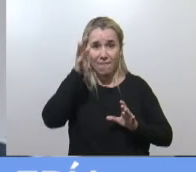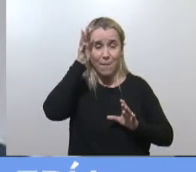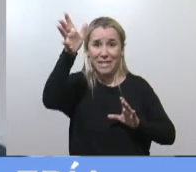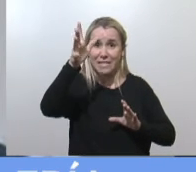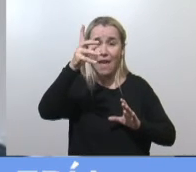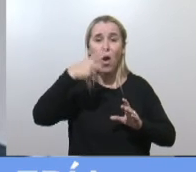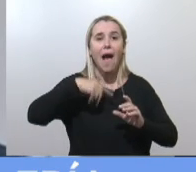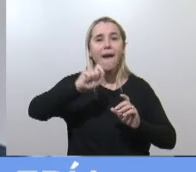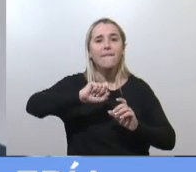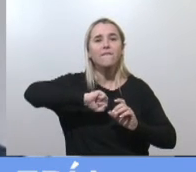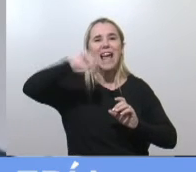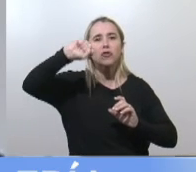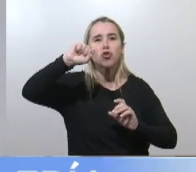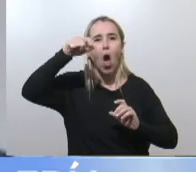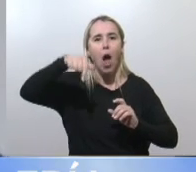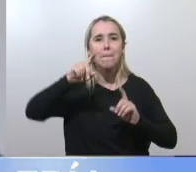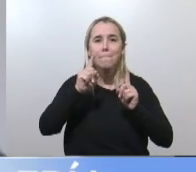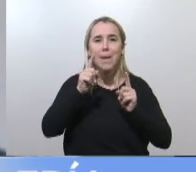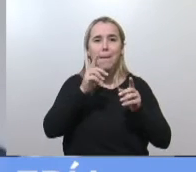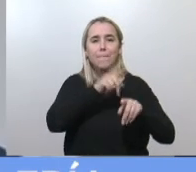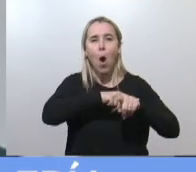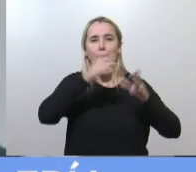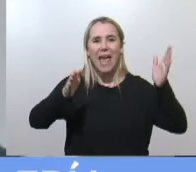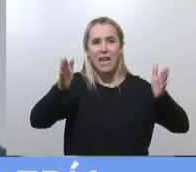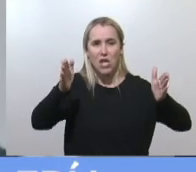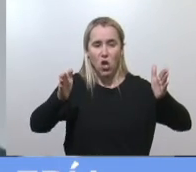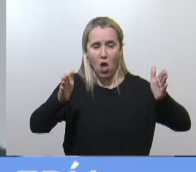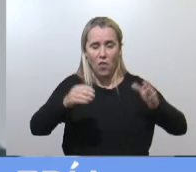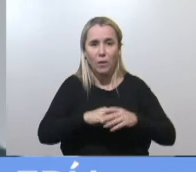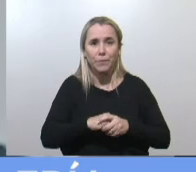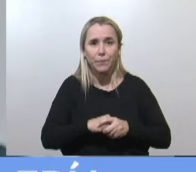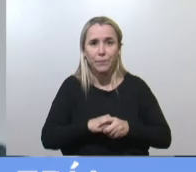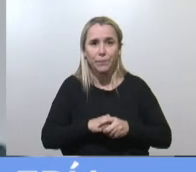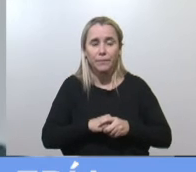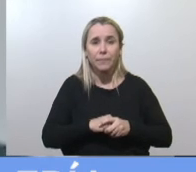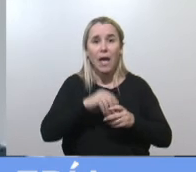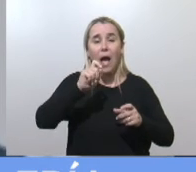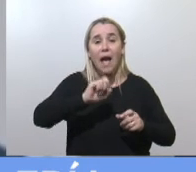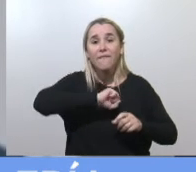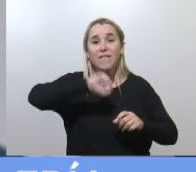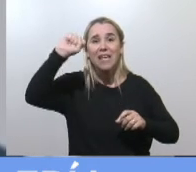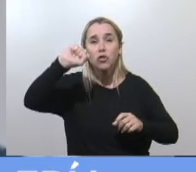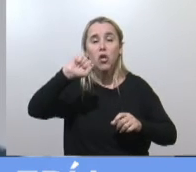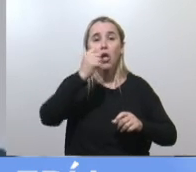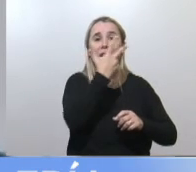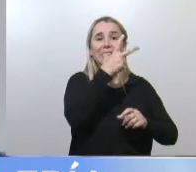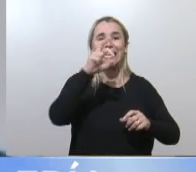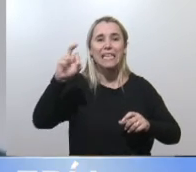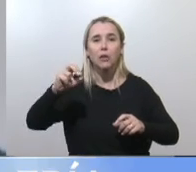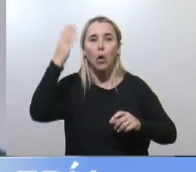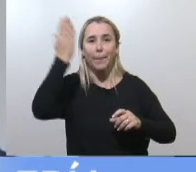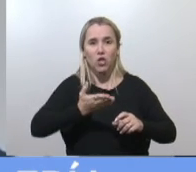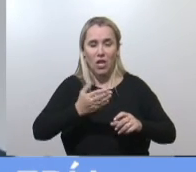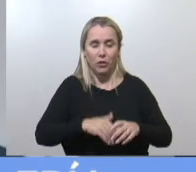inflación acumulada en igual periodo, si tomamos una referencia, la que computó un aumento del 300%.